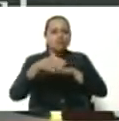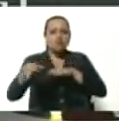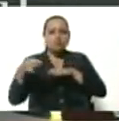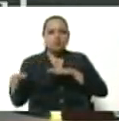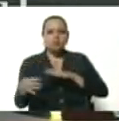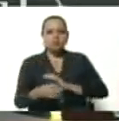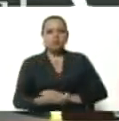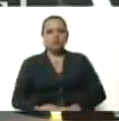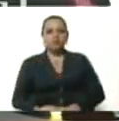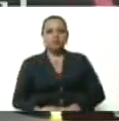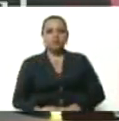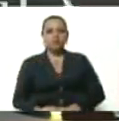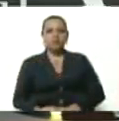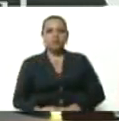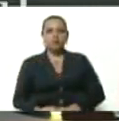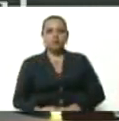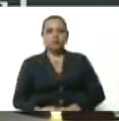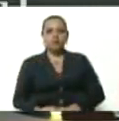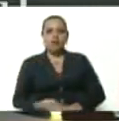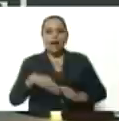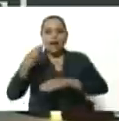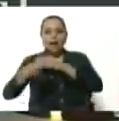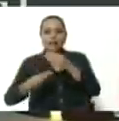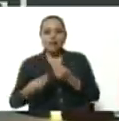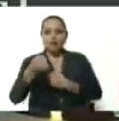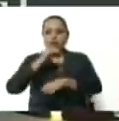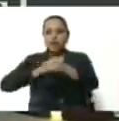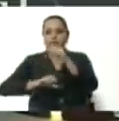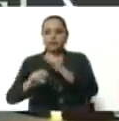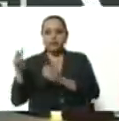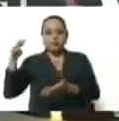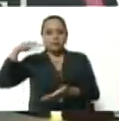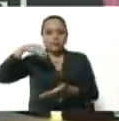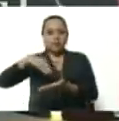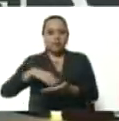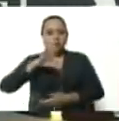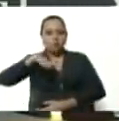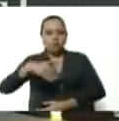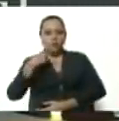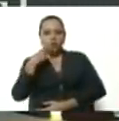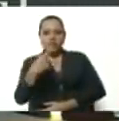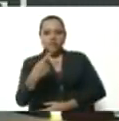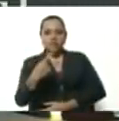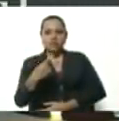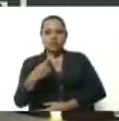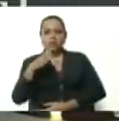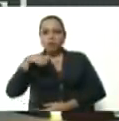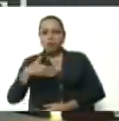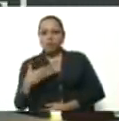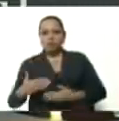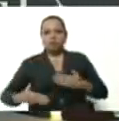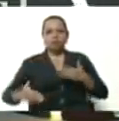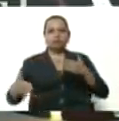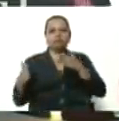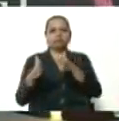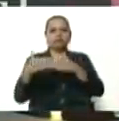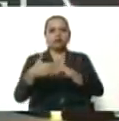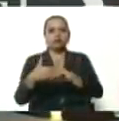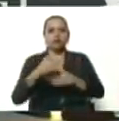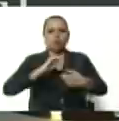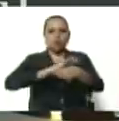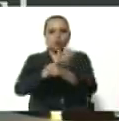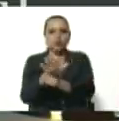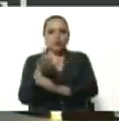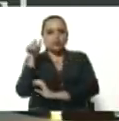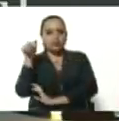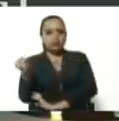¿no? Hemos dado una tremenda batalla en Miranda. Podemos decir que hemos contenido tremendamente el coronavirus